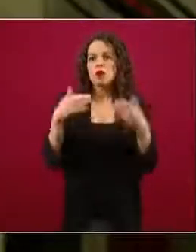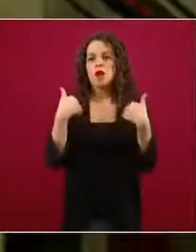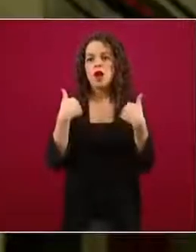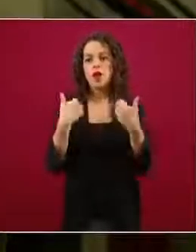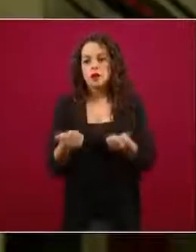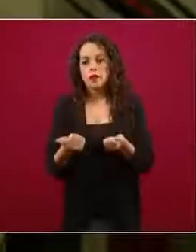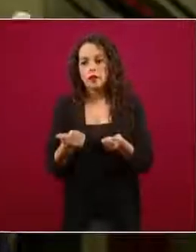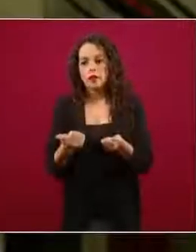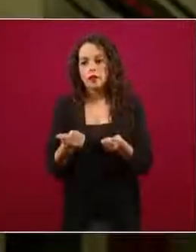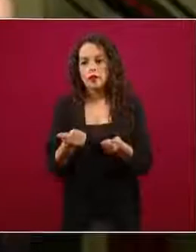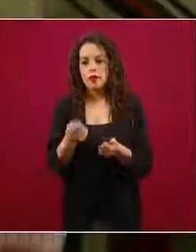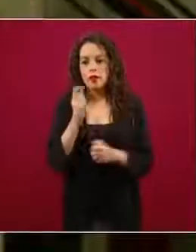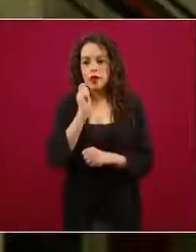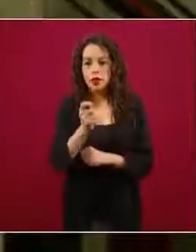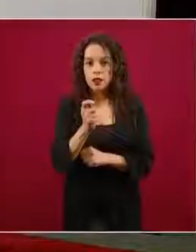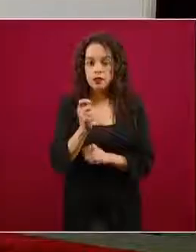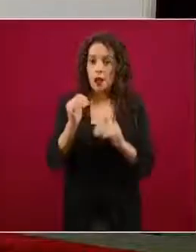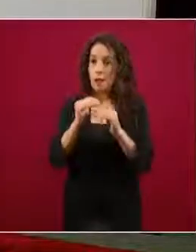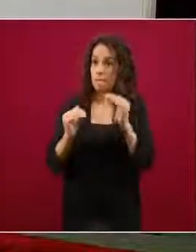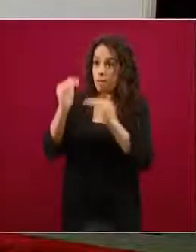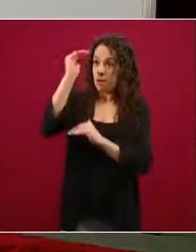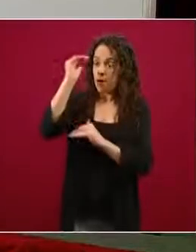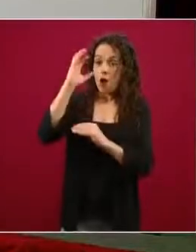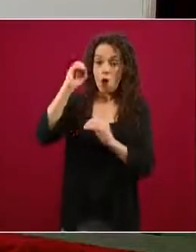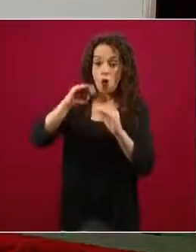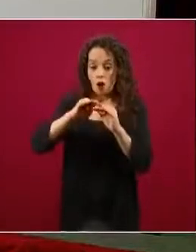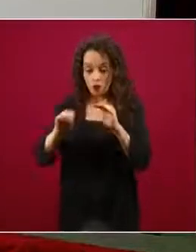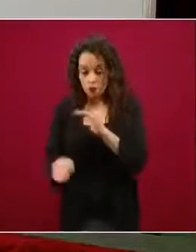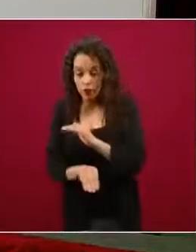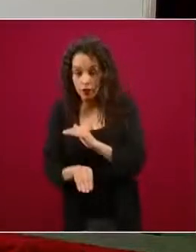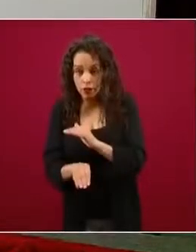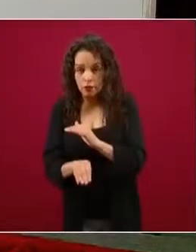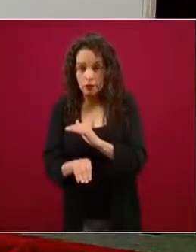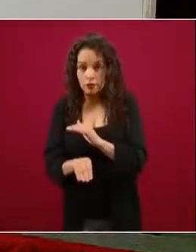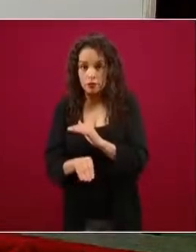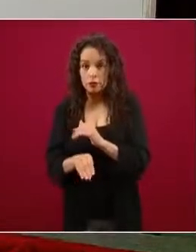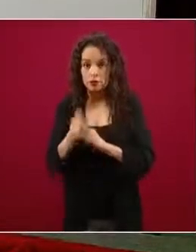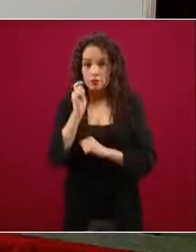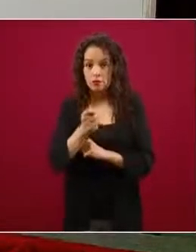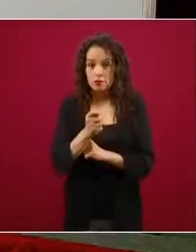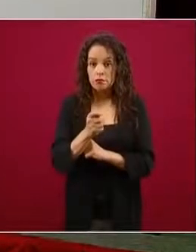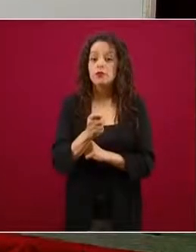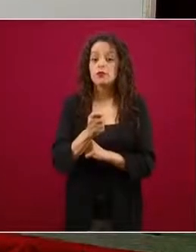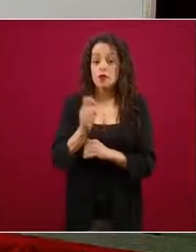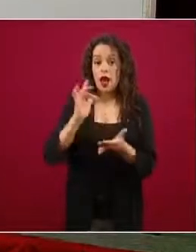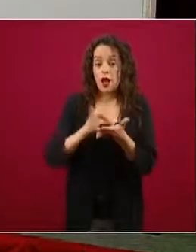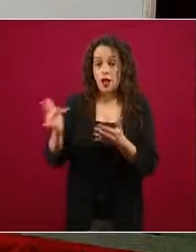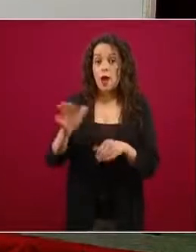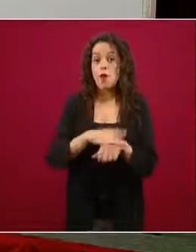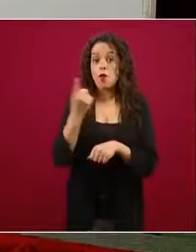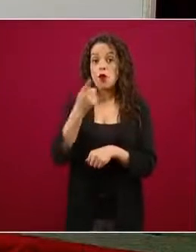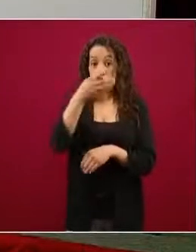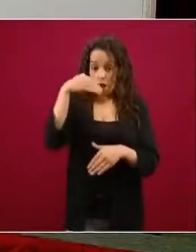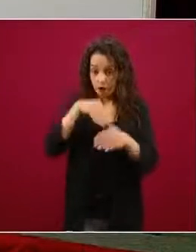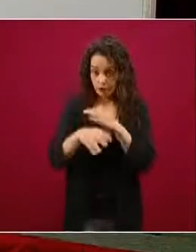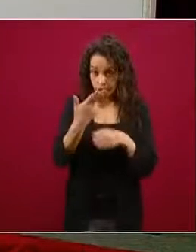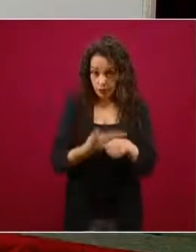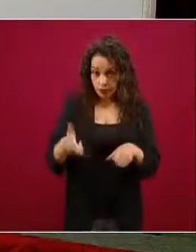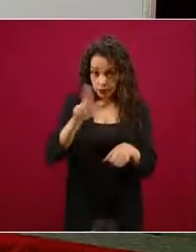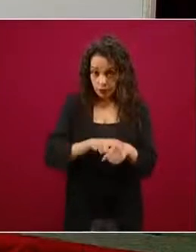ya sea ¿no? para arriba o para abajo, se deban a una intervención hospitalaria, y creo que podría ser útil esa